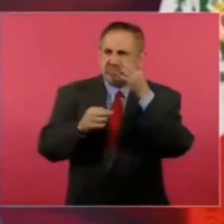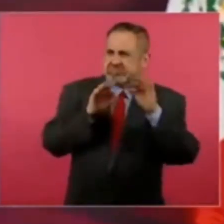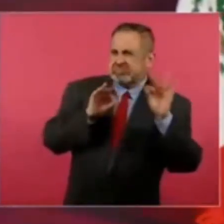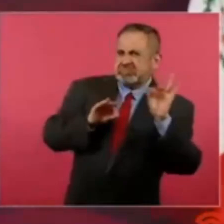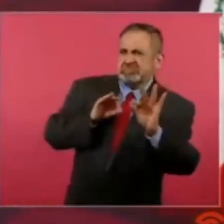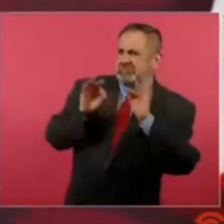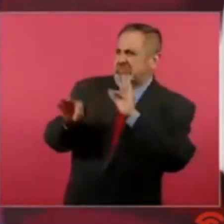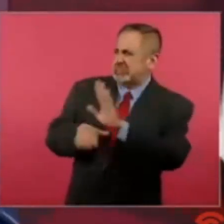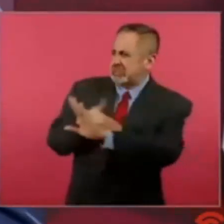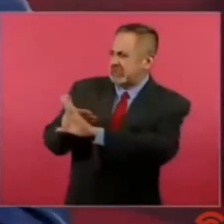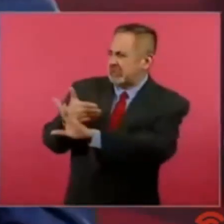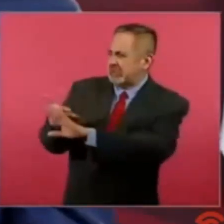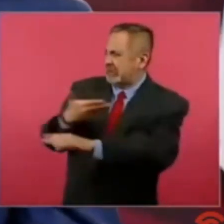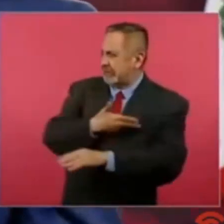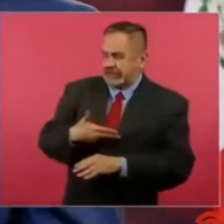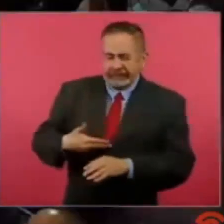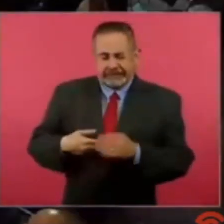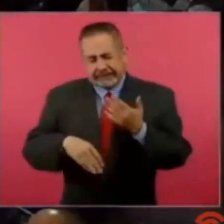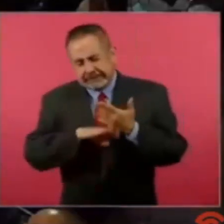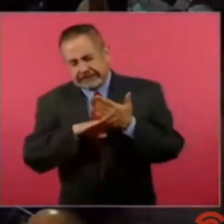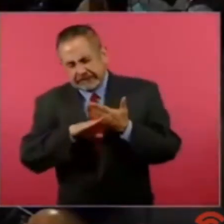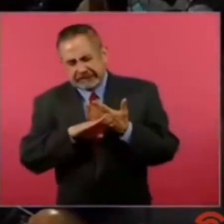sí,